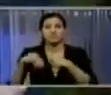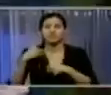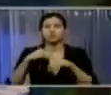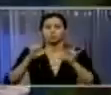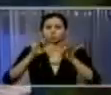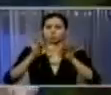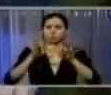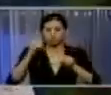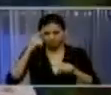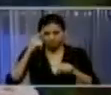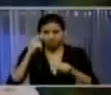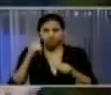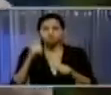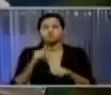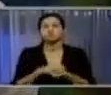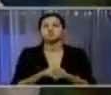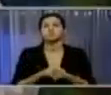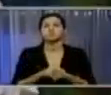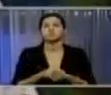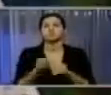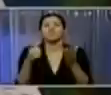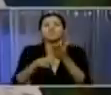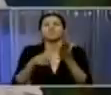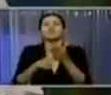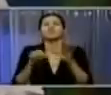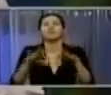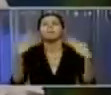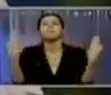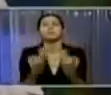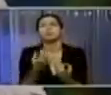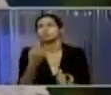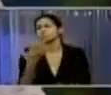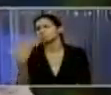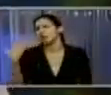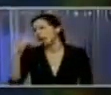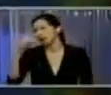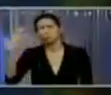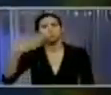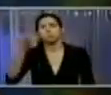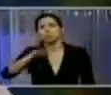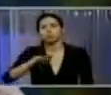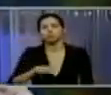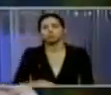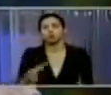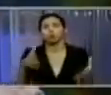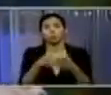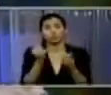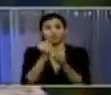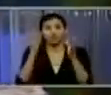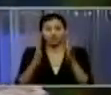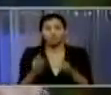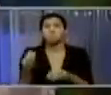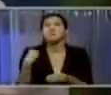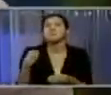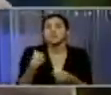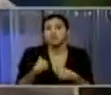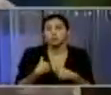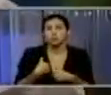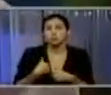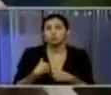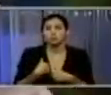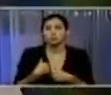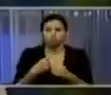Y aparecía un familiar que falleció hace años. Y otro grupo de trabajadores... Presidente, apareció